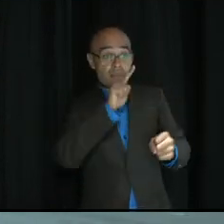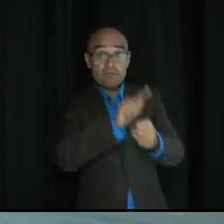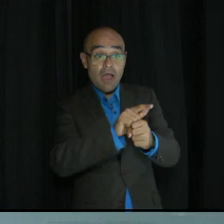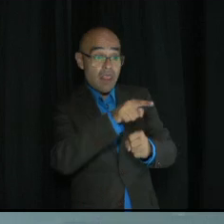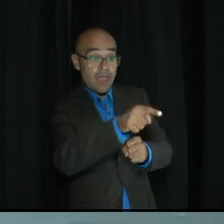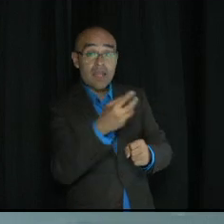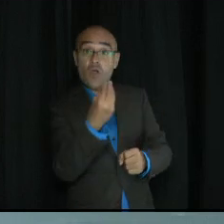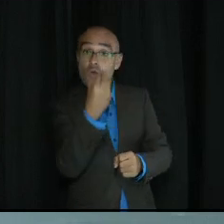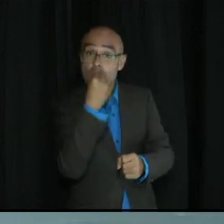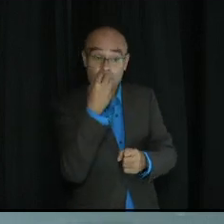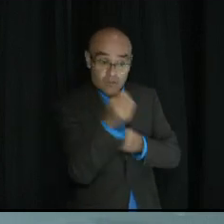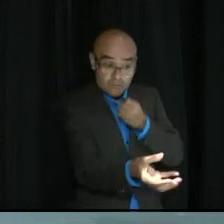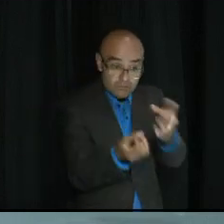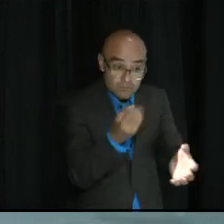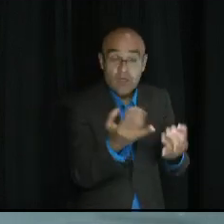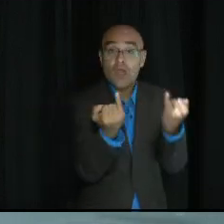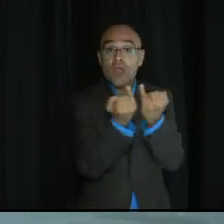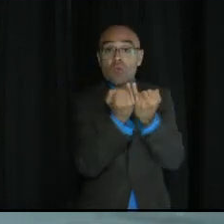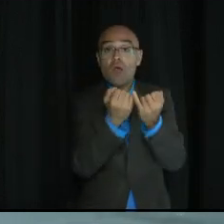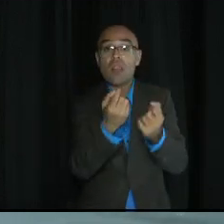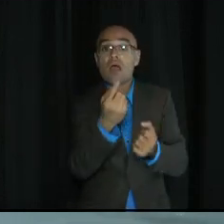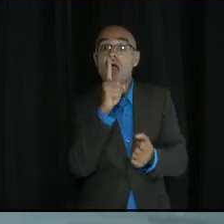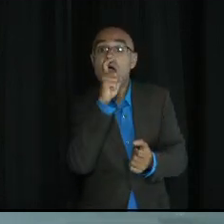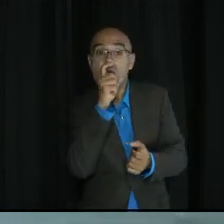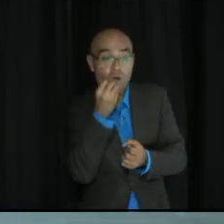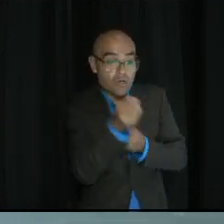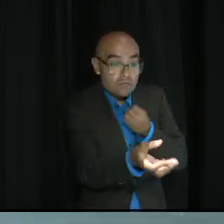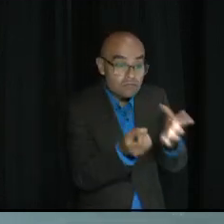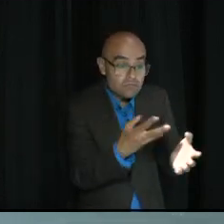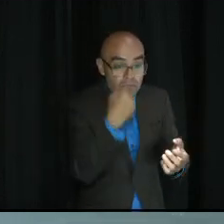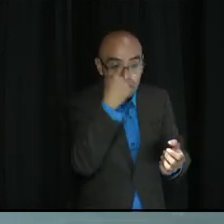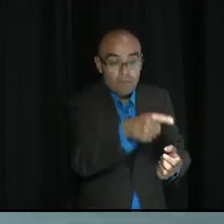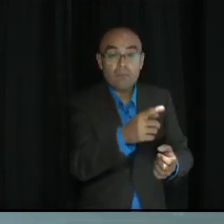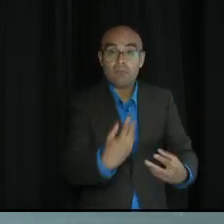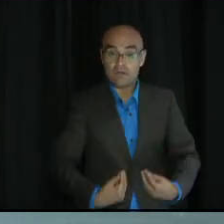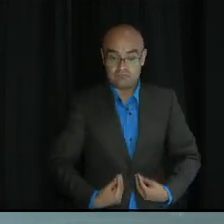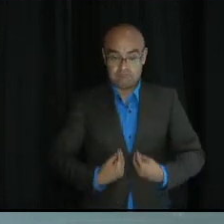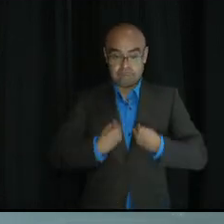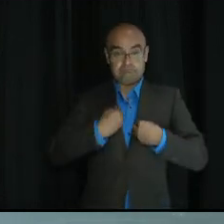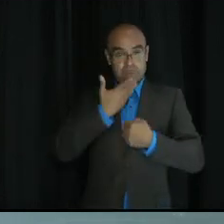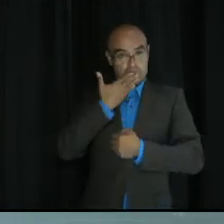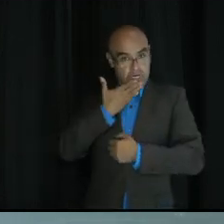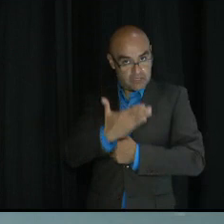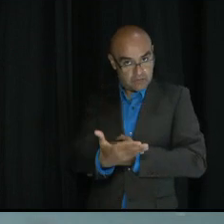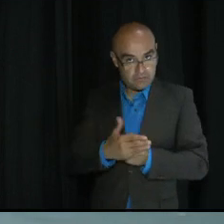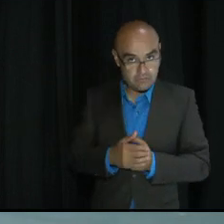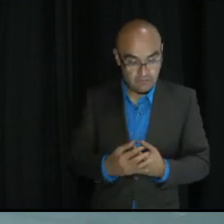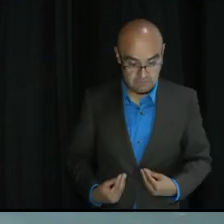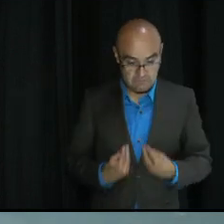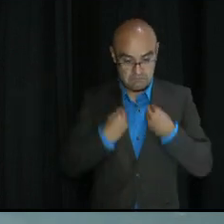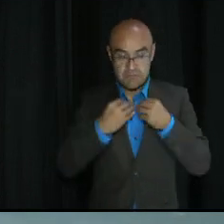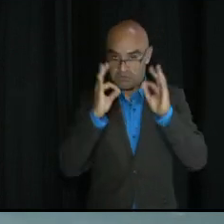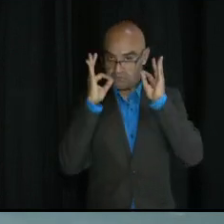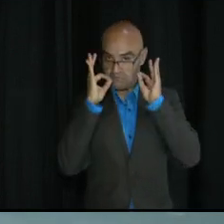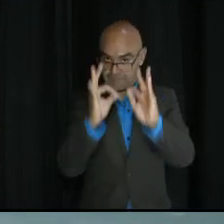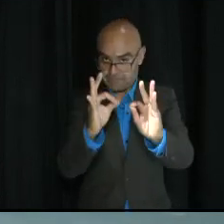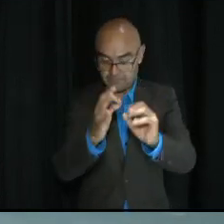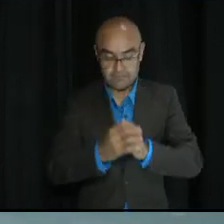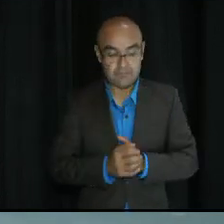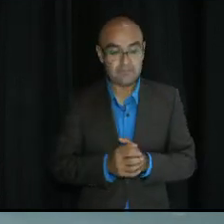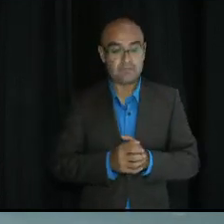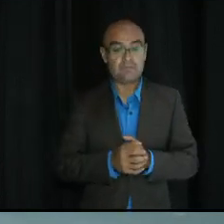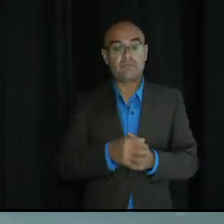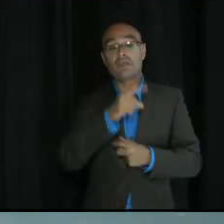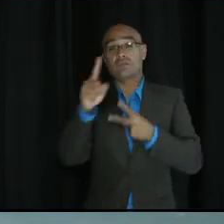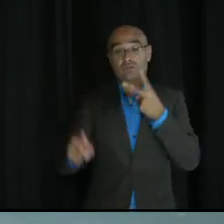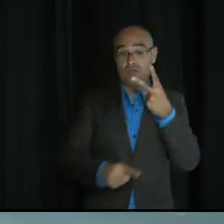de sed y de estado de desnutrición para que se considere que el ejemplar pues, tiene una vida adecuada. La segunda